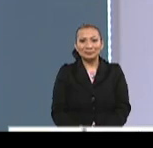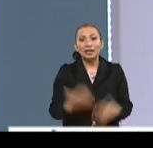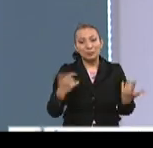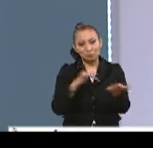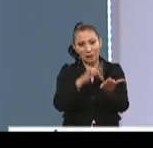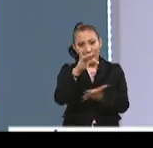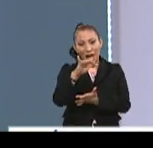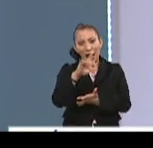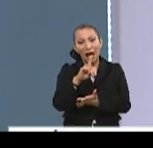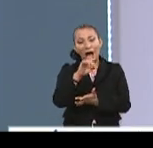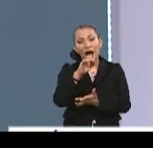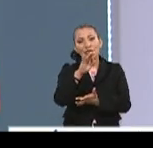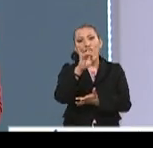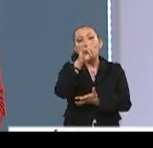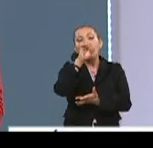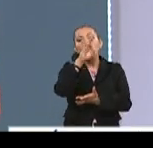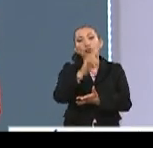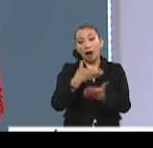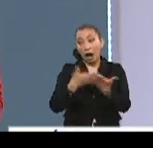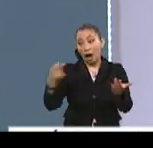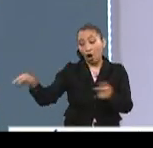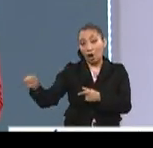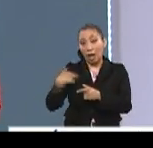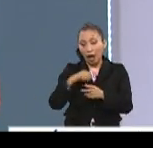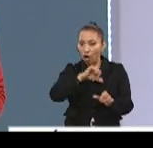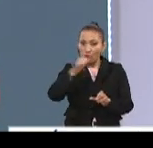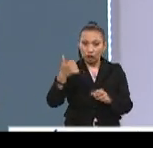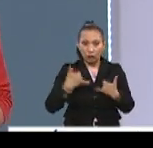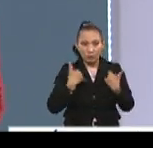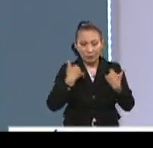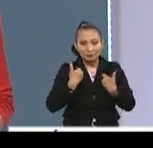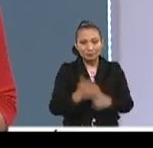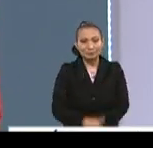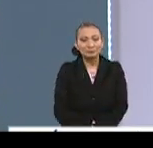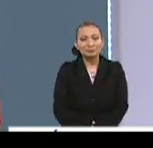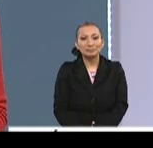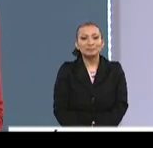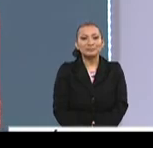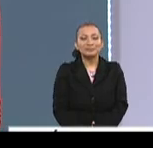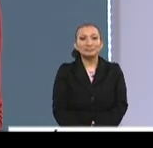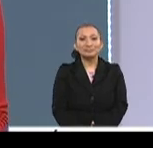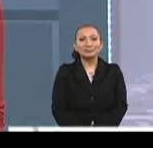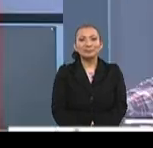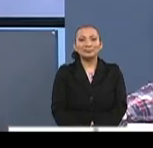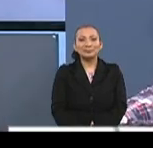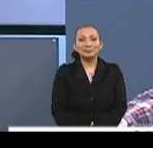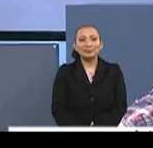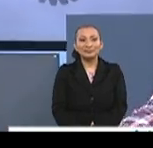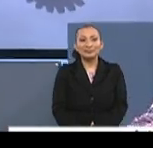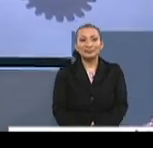Muchas gracias, Adolfo. Vamos con nuestro siguiente participante.